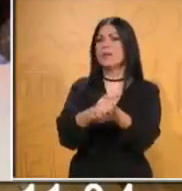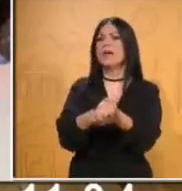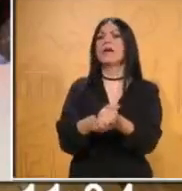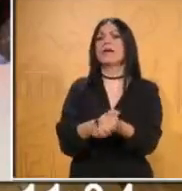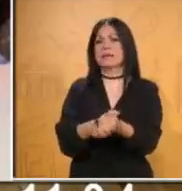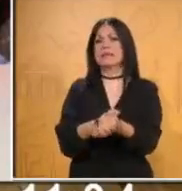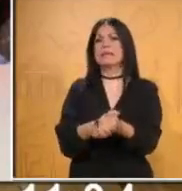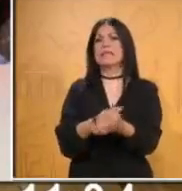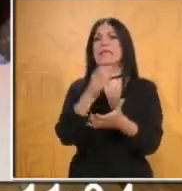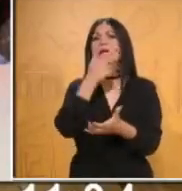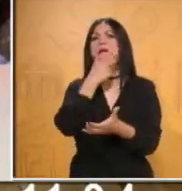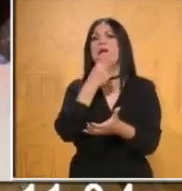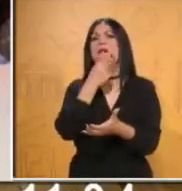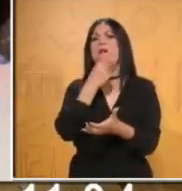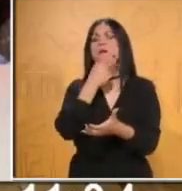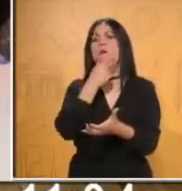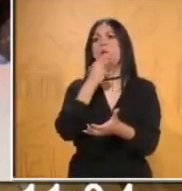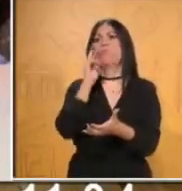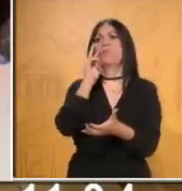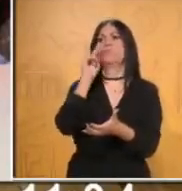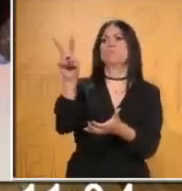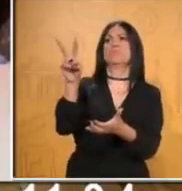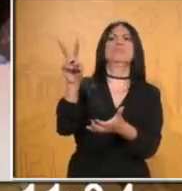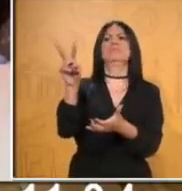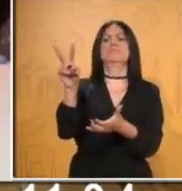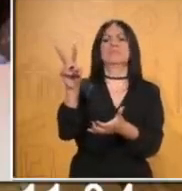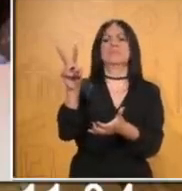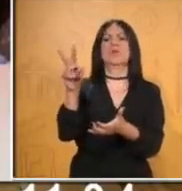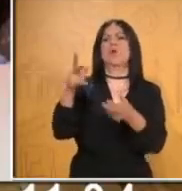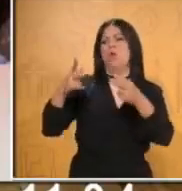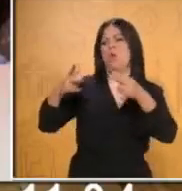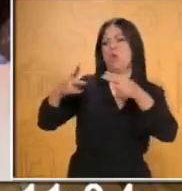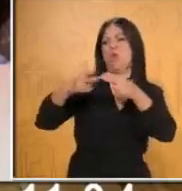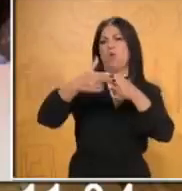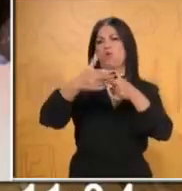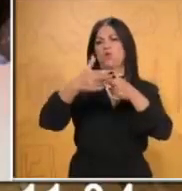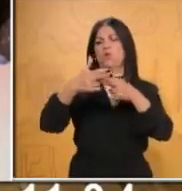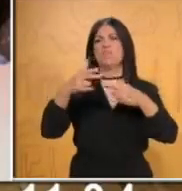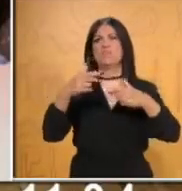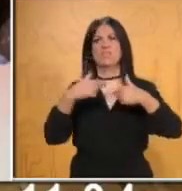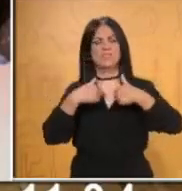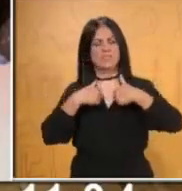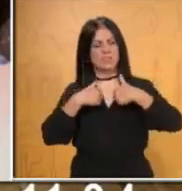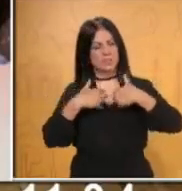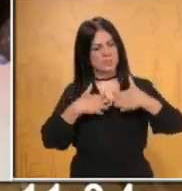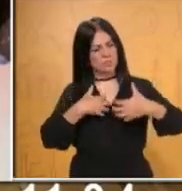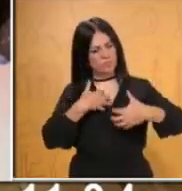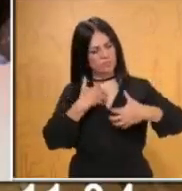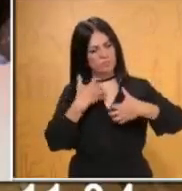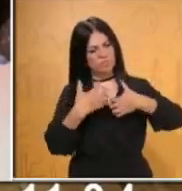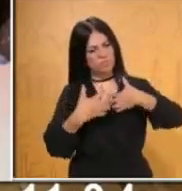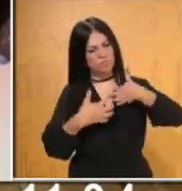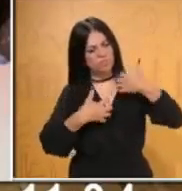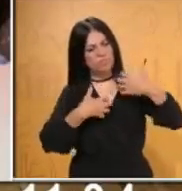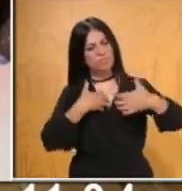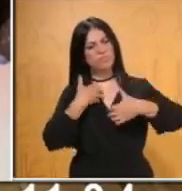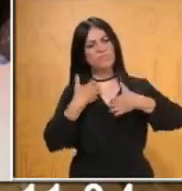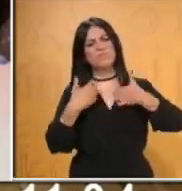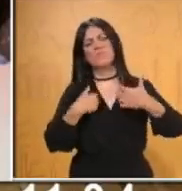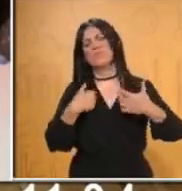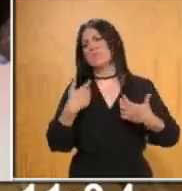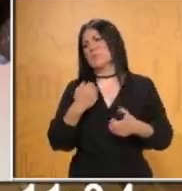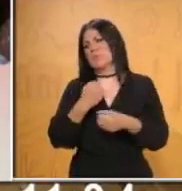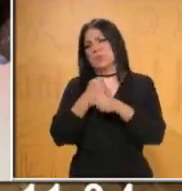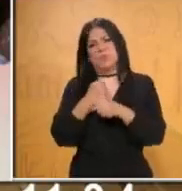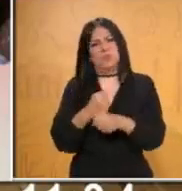Ebenezer comenzó a obsesionarse con acumular su propia riqueza. Incapaz de soportar tener